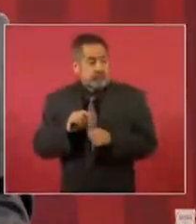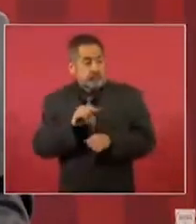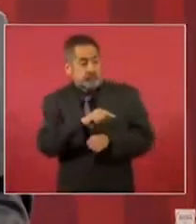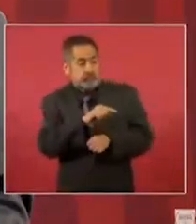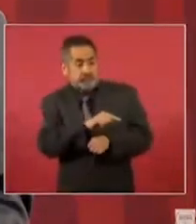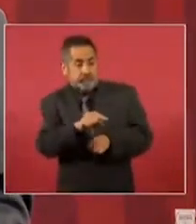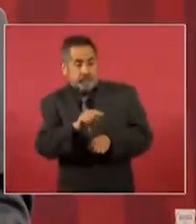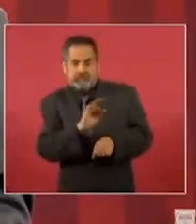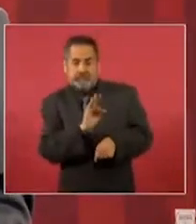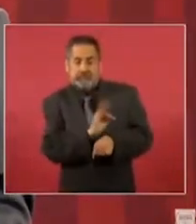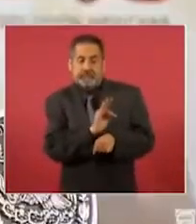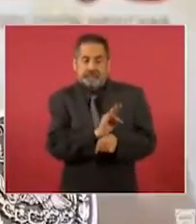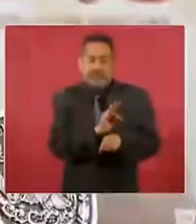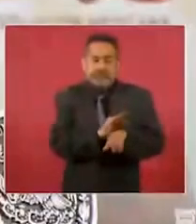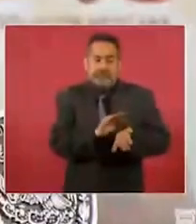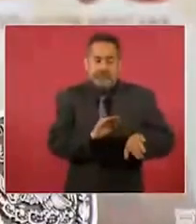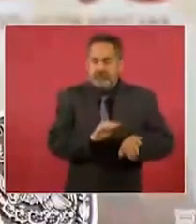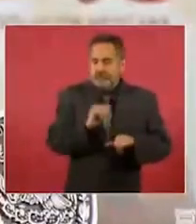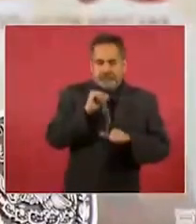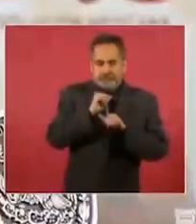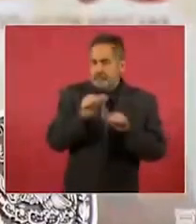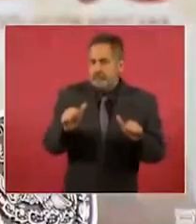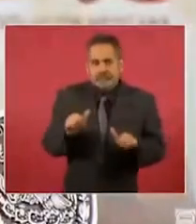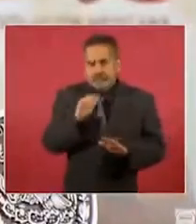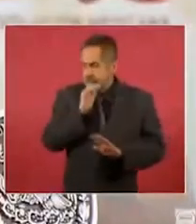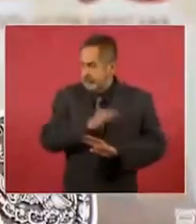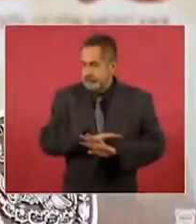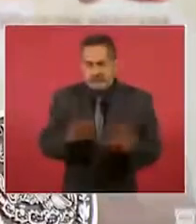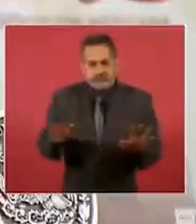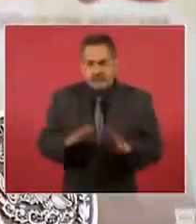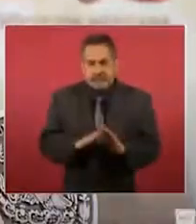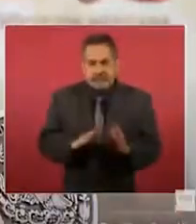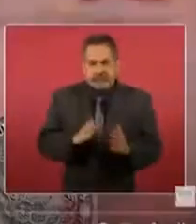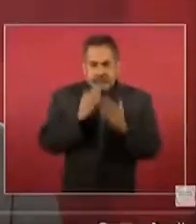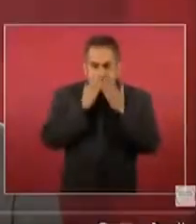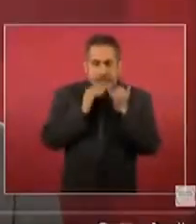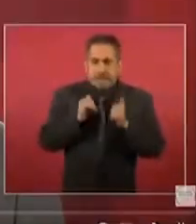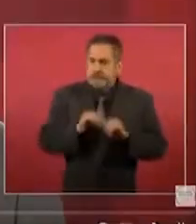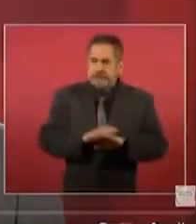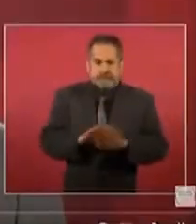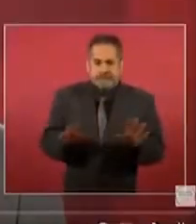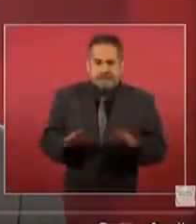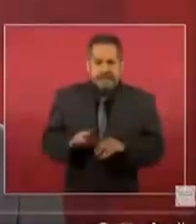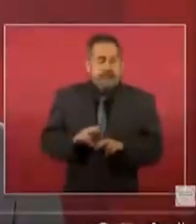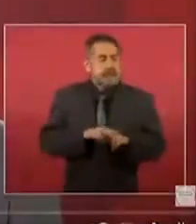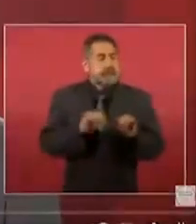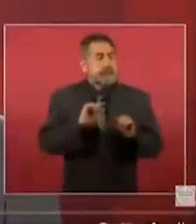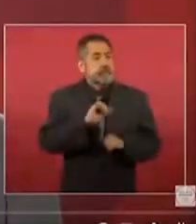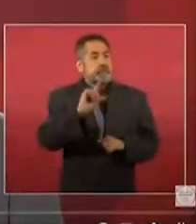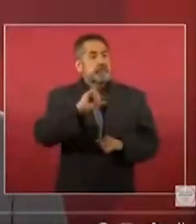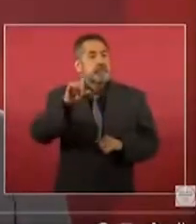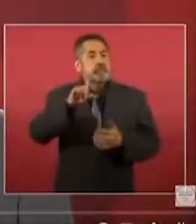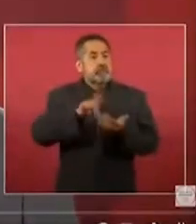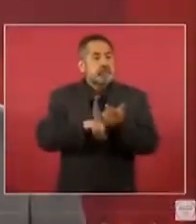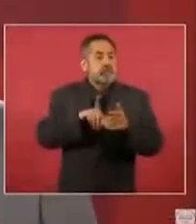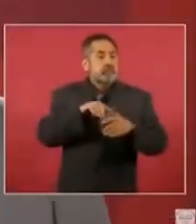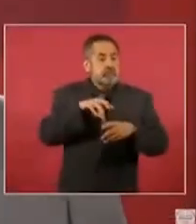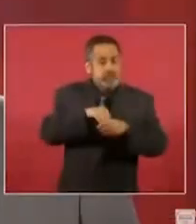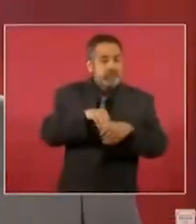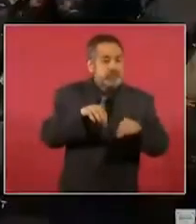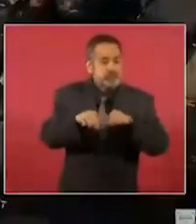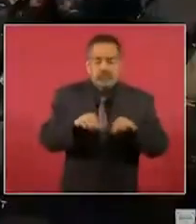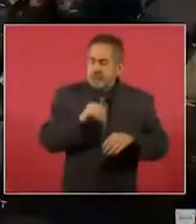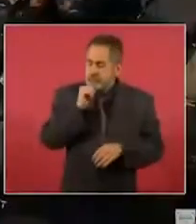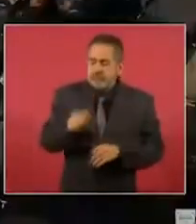reducir el presupuesto que recibe el INE en ese momento un compañero reportero de la razón le